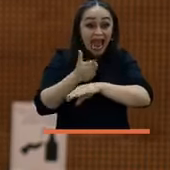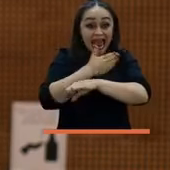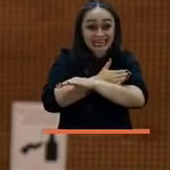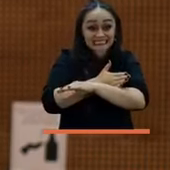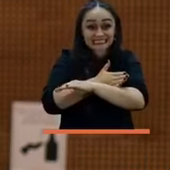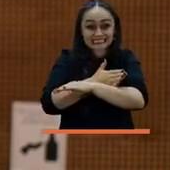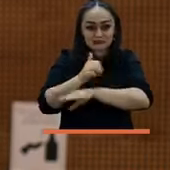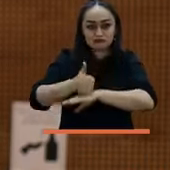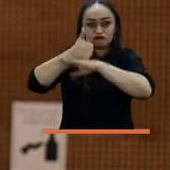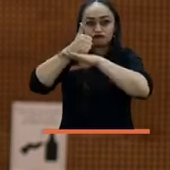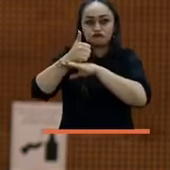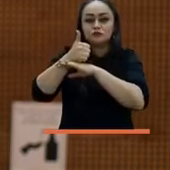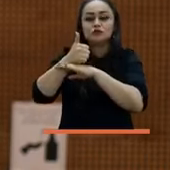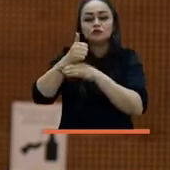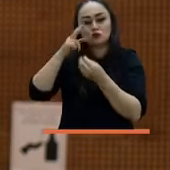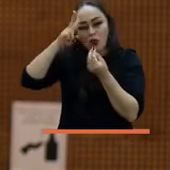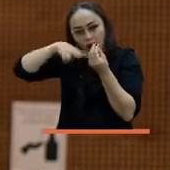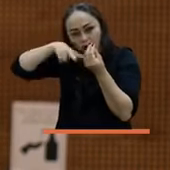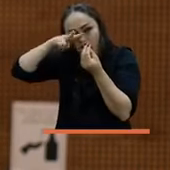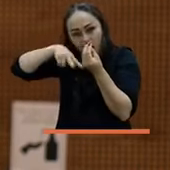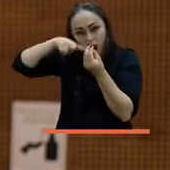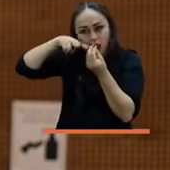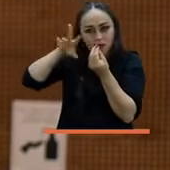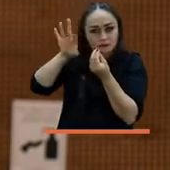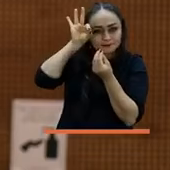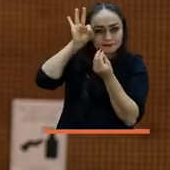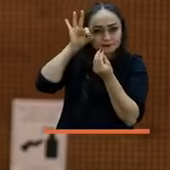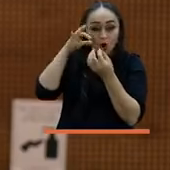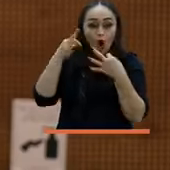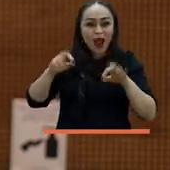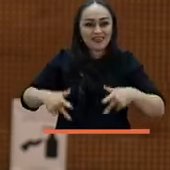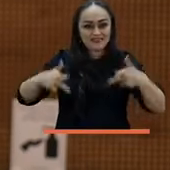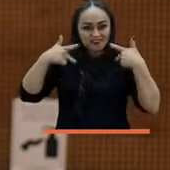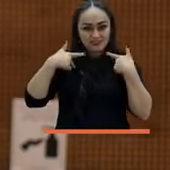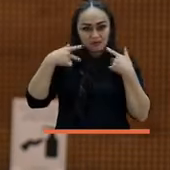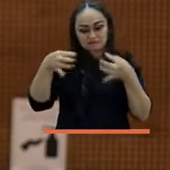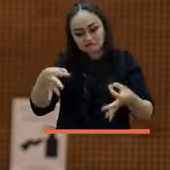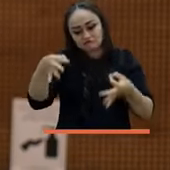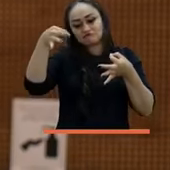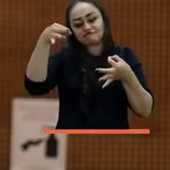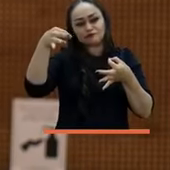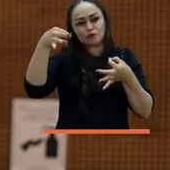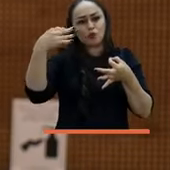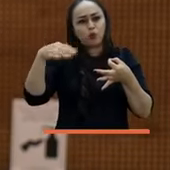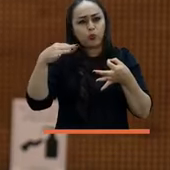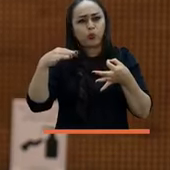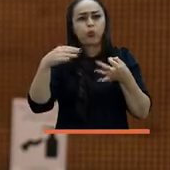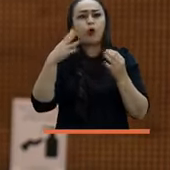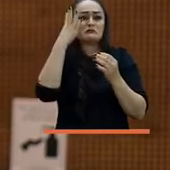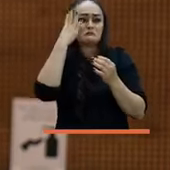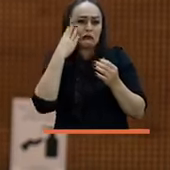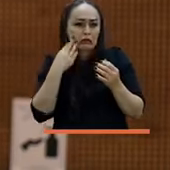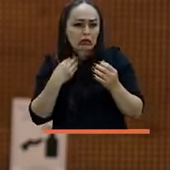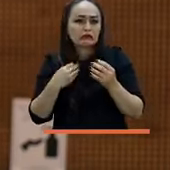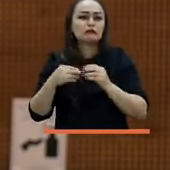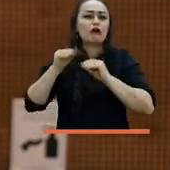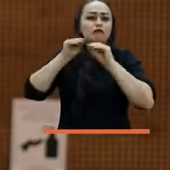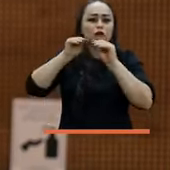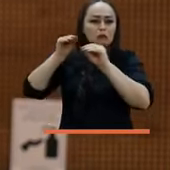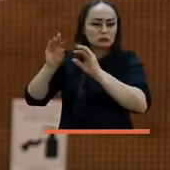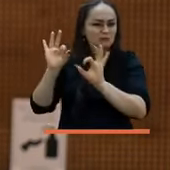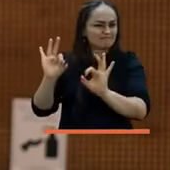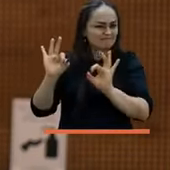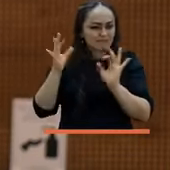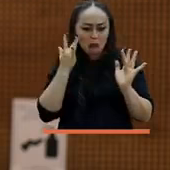revisa unas hojas de vida para un cargo y son excelentes toda la experiencia toda la formación todo está